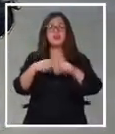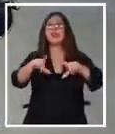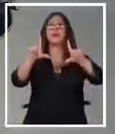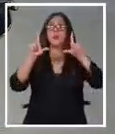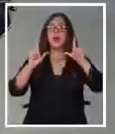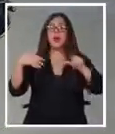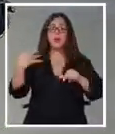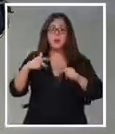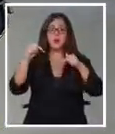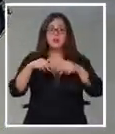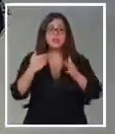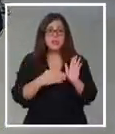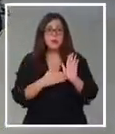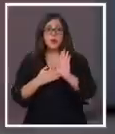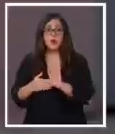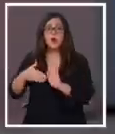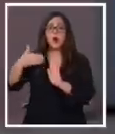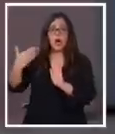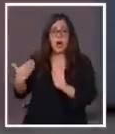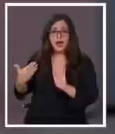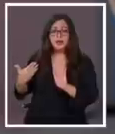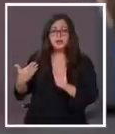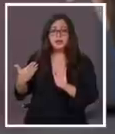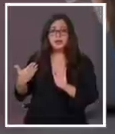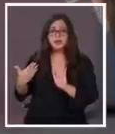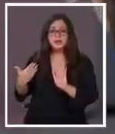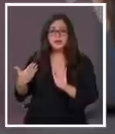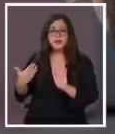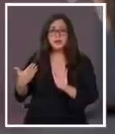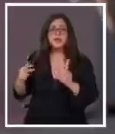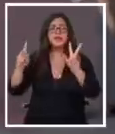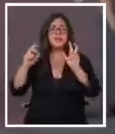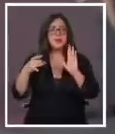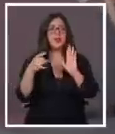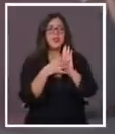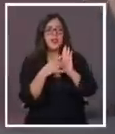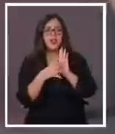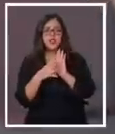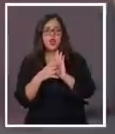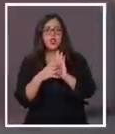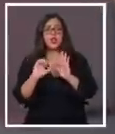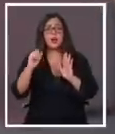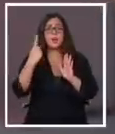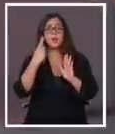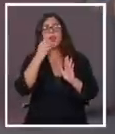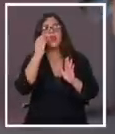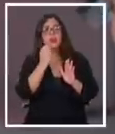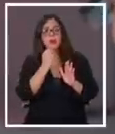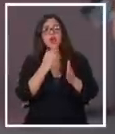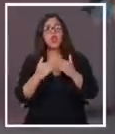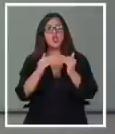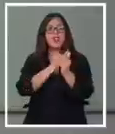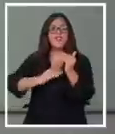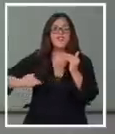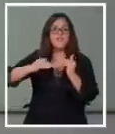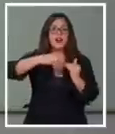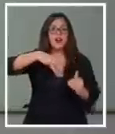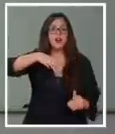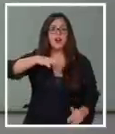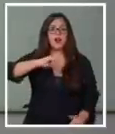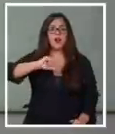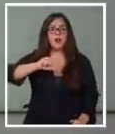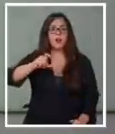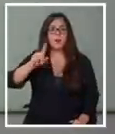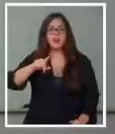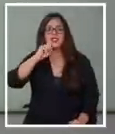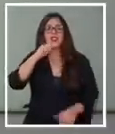del día lo mostramos al comienzo el noticiario los hechos delictuales en este primero de mayo en el barrio meiggs que son